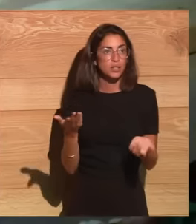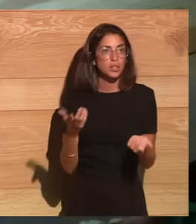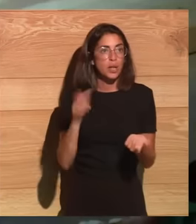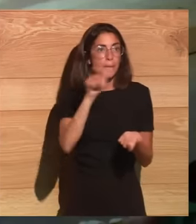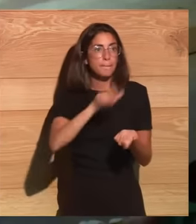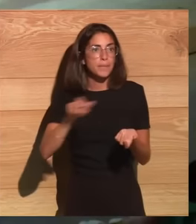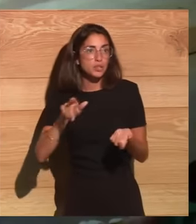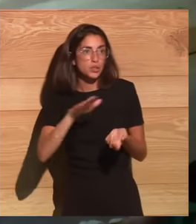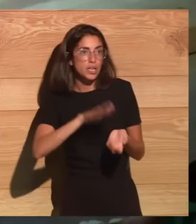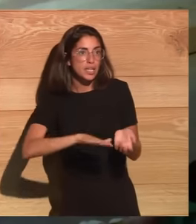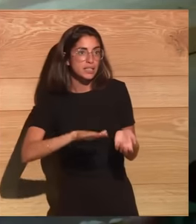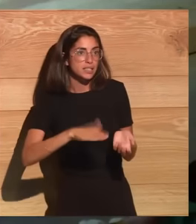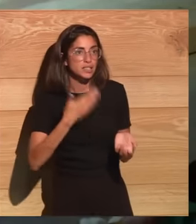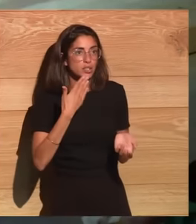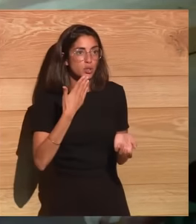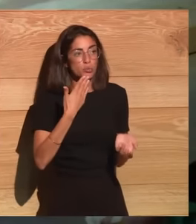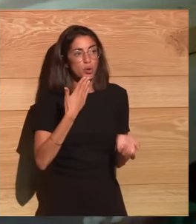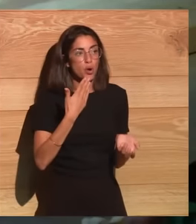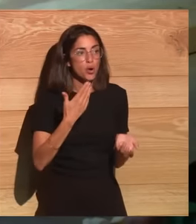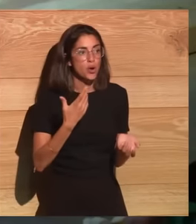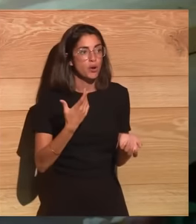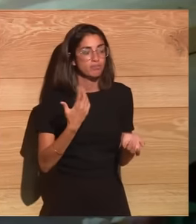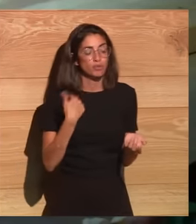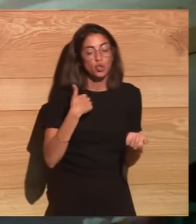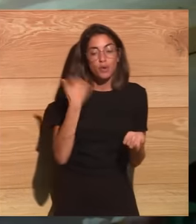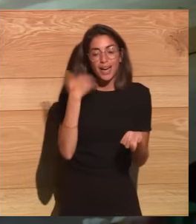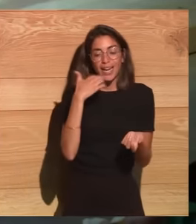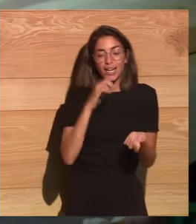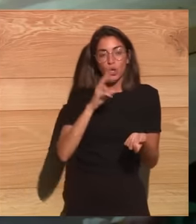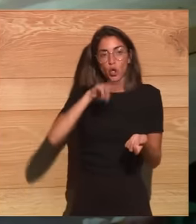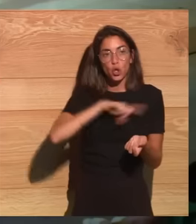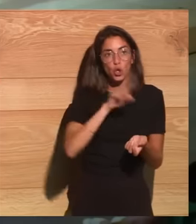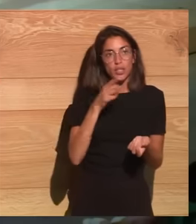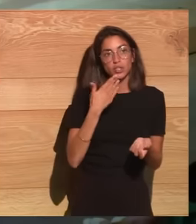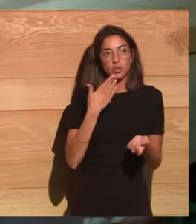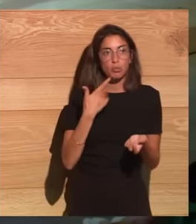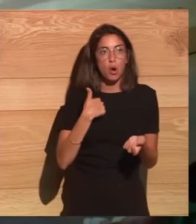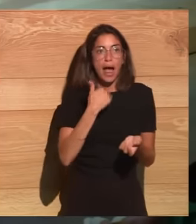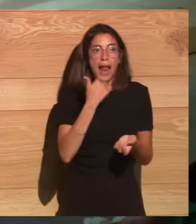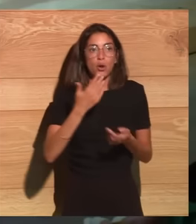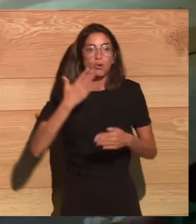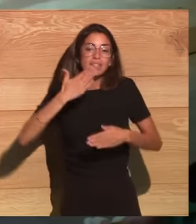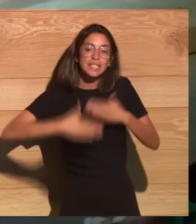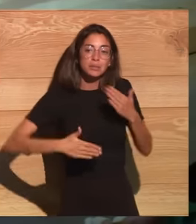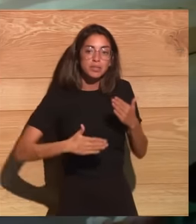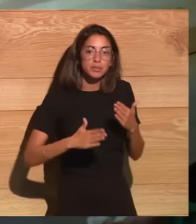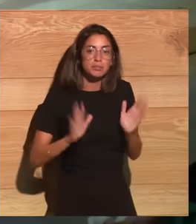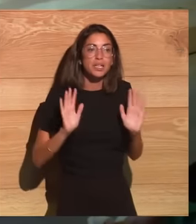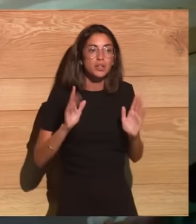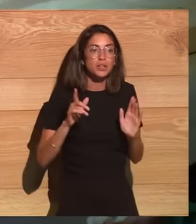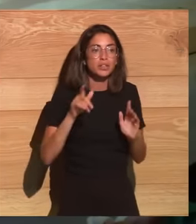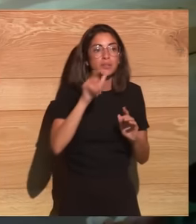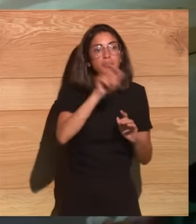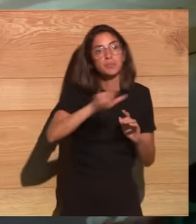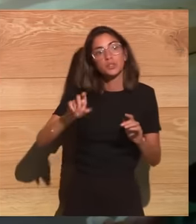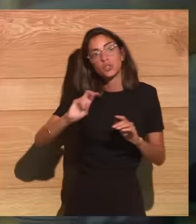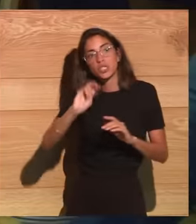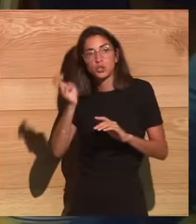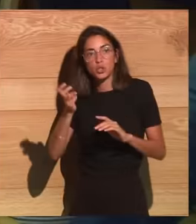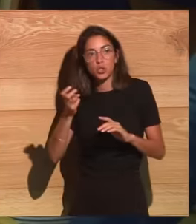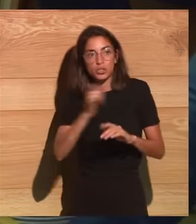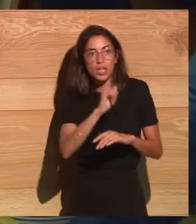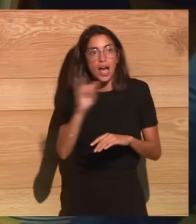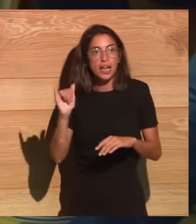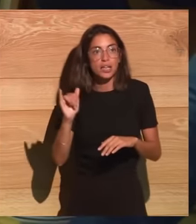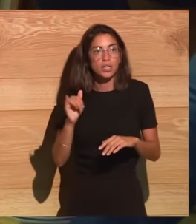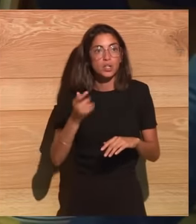gente que dice, no soy rara, soy edición limitada en sus bios de Twitter y hay 50.000 que que tienen la misma frase. Dices, sí, eres. Claro, no. Claro, a eso me refiero, que